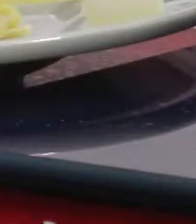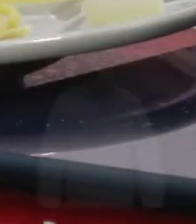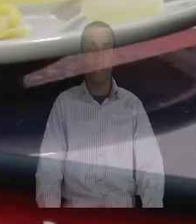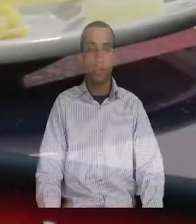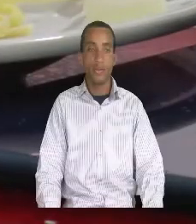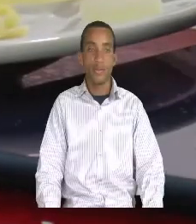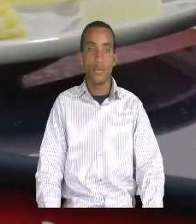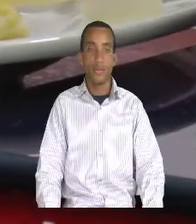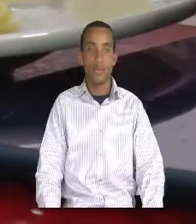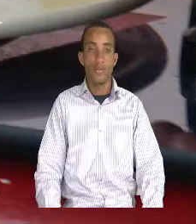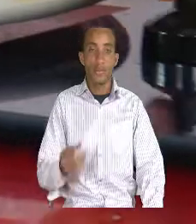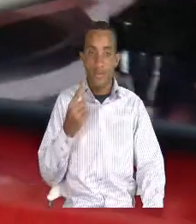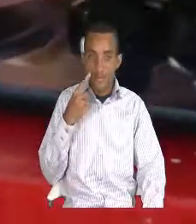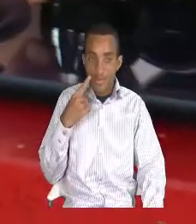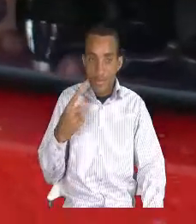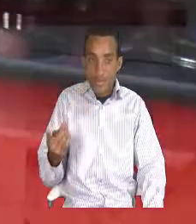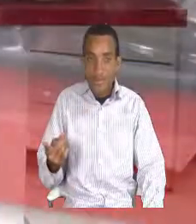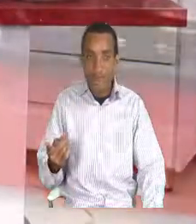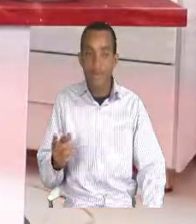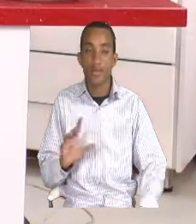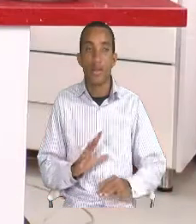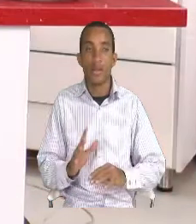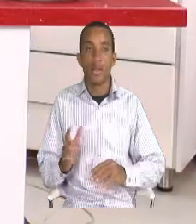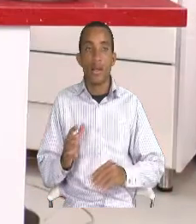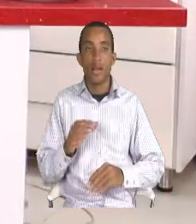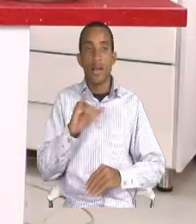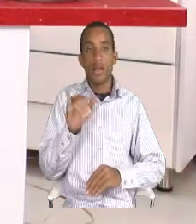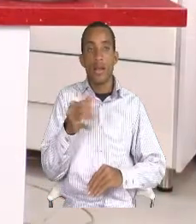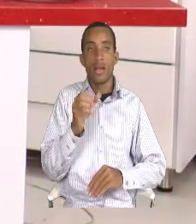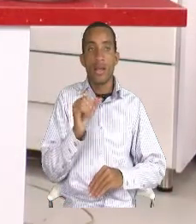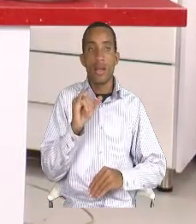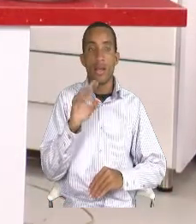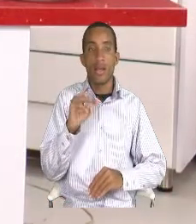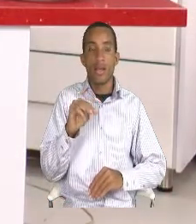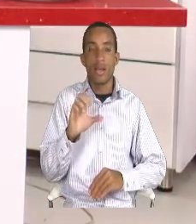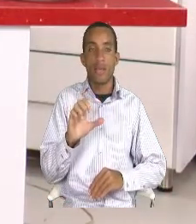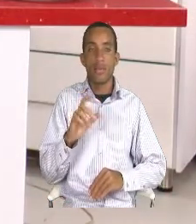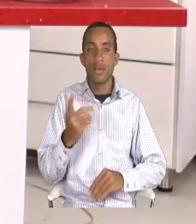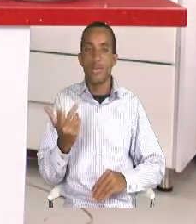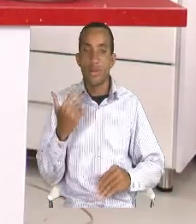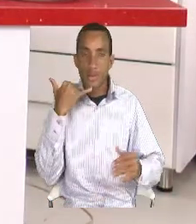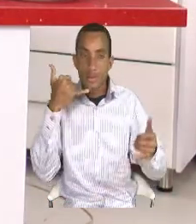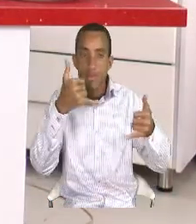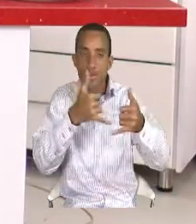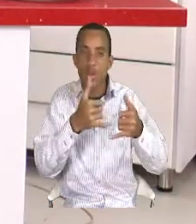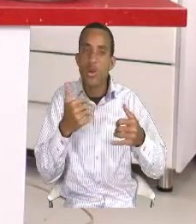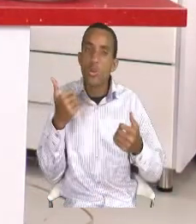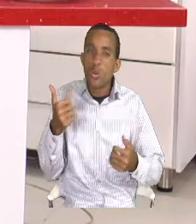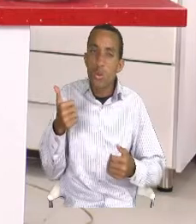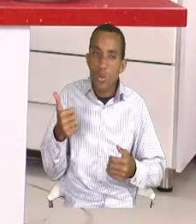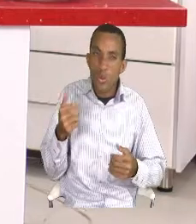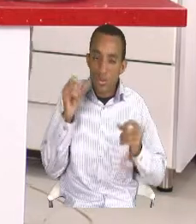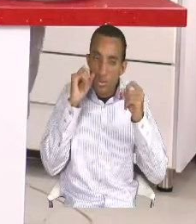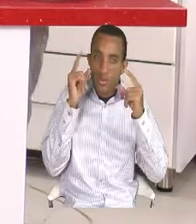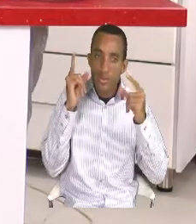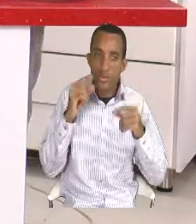Esto es A Pedir de Boca y don Jaime también se conecta a través del 620-2412. Mi vida, ¿cómo estás? ¿Cómo amaneces?